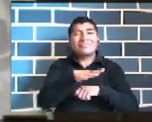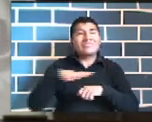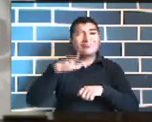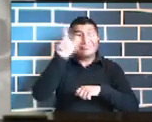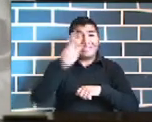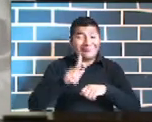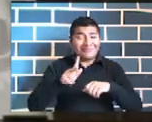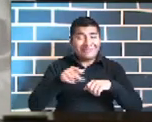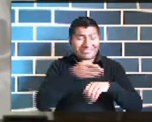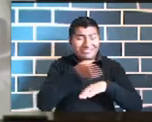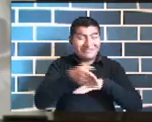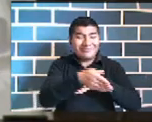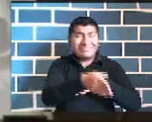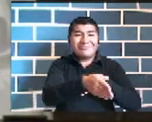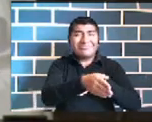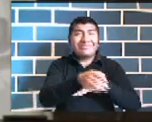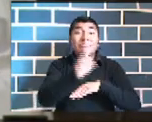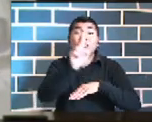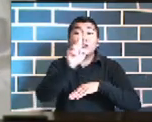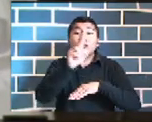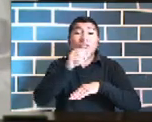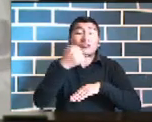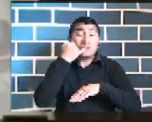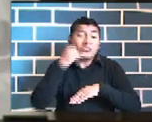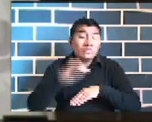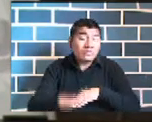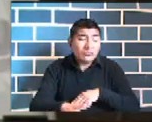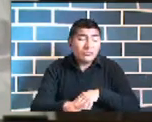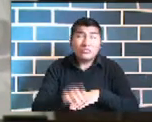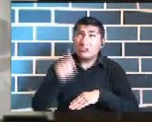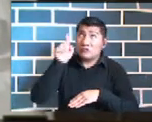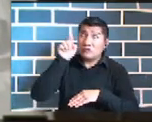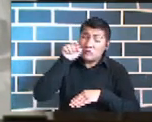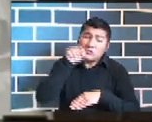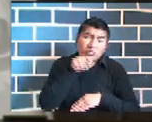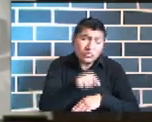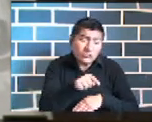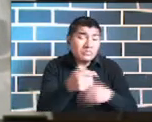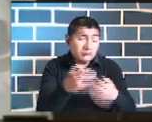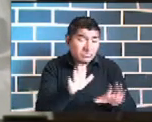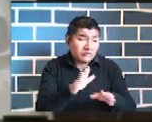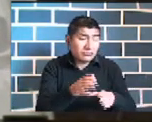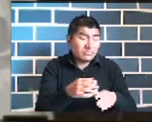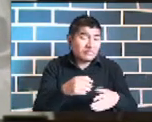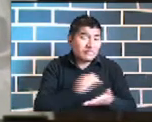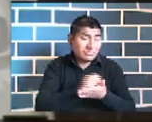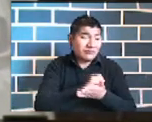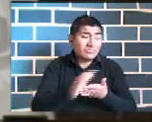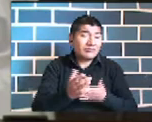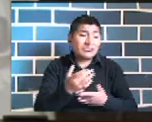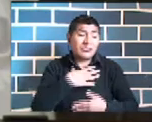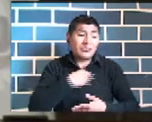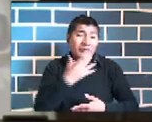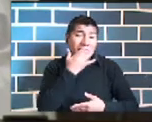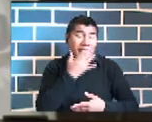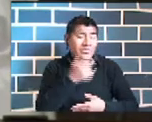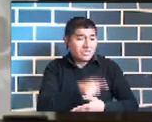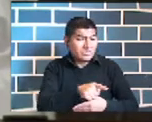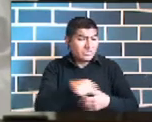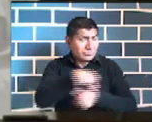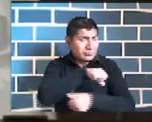Paz. Y un niño dice: ¿tú has hecho tu primera comunión? Le digo: no. ¿Tu confirmación?